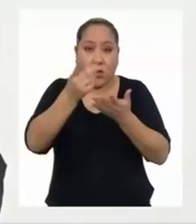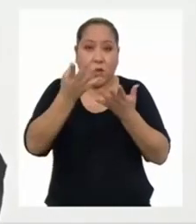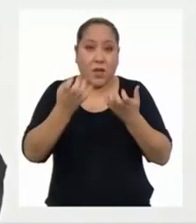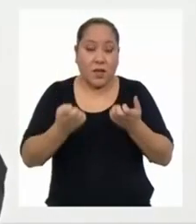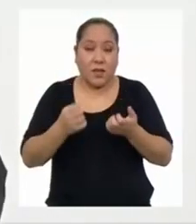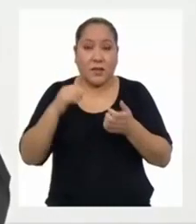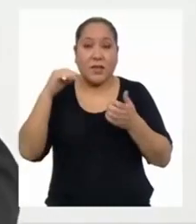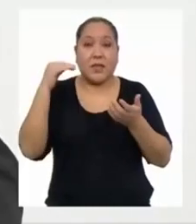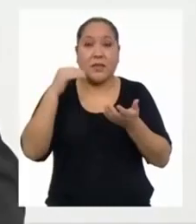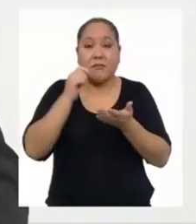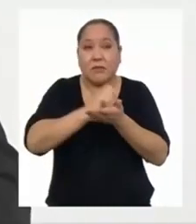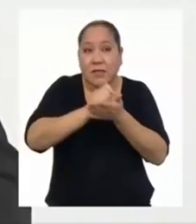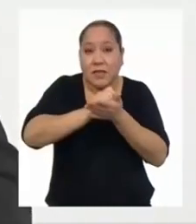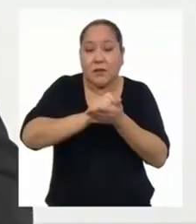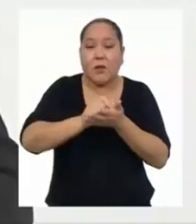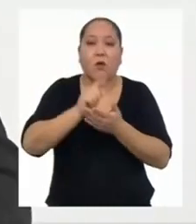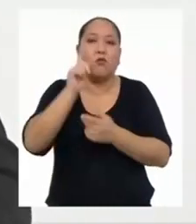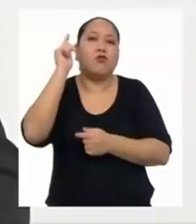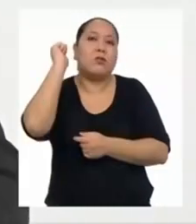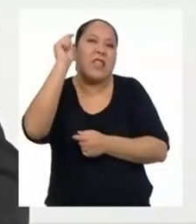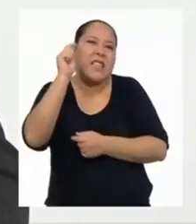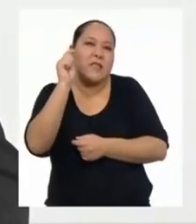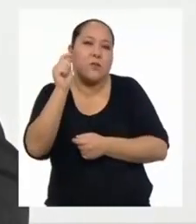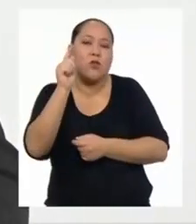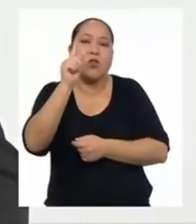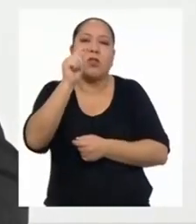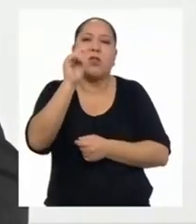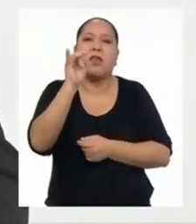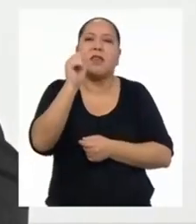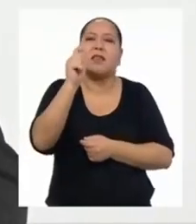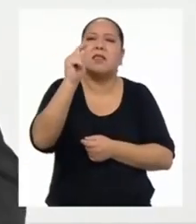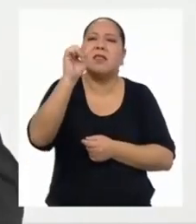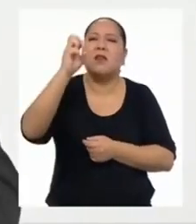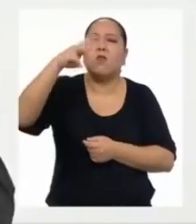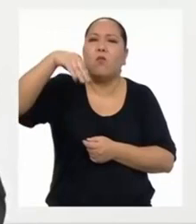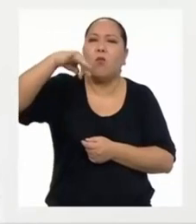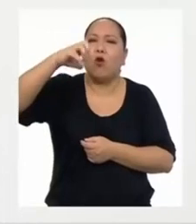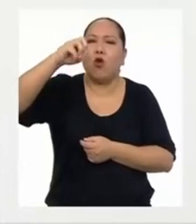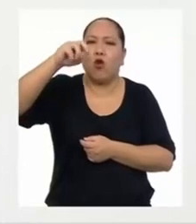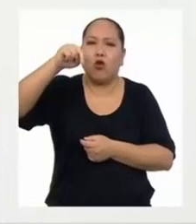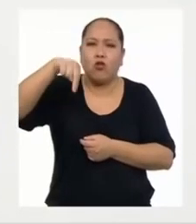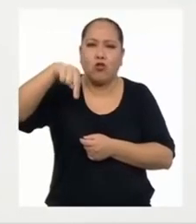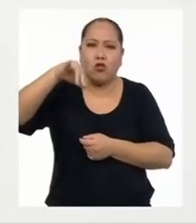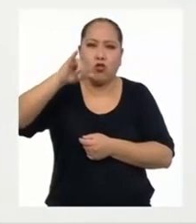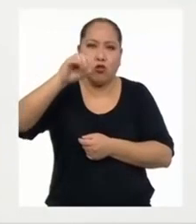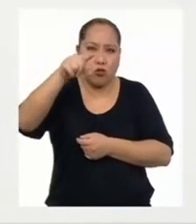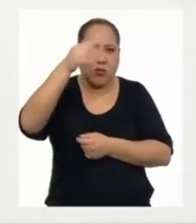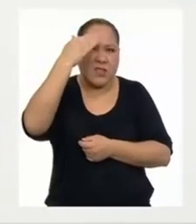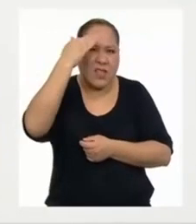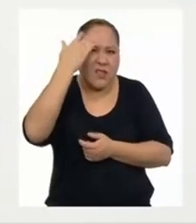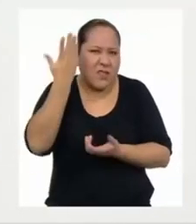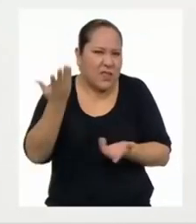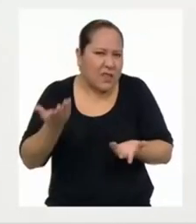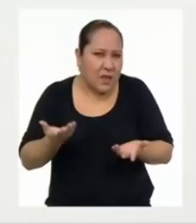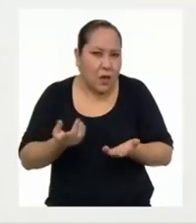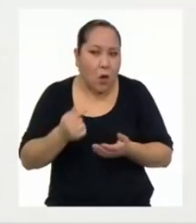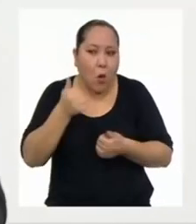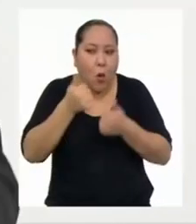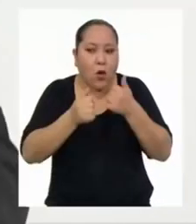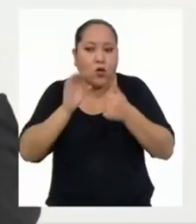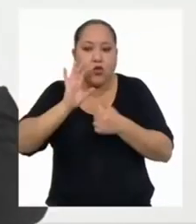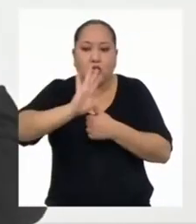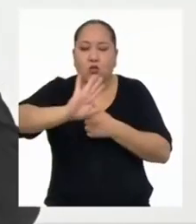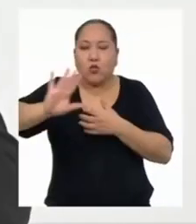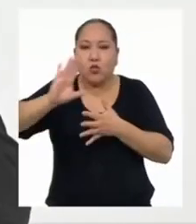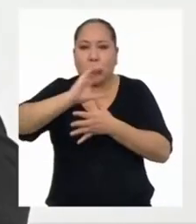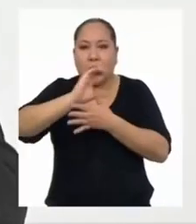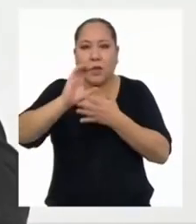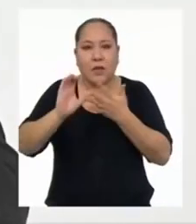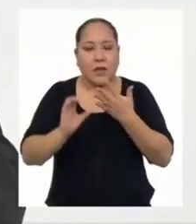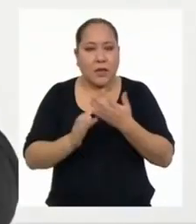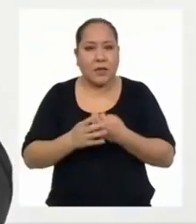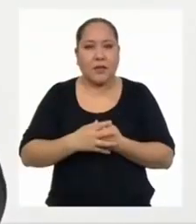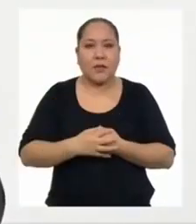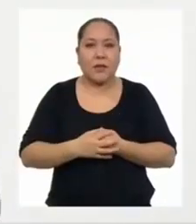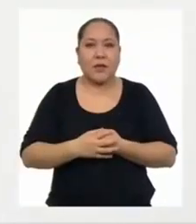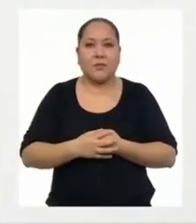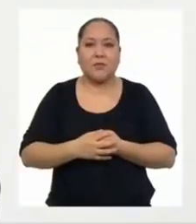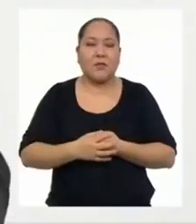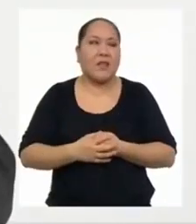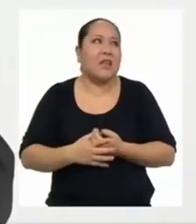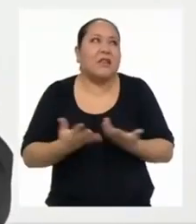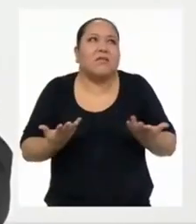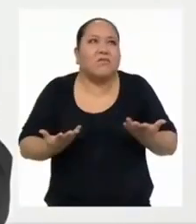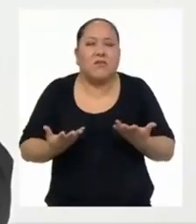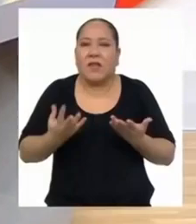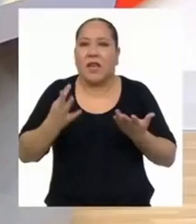testimonio. ¿Saben qué es un testimonio? ¿Qué características tiene? ¿En qué consiste